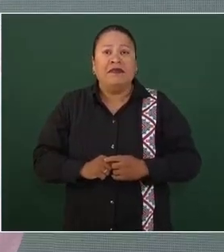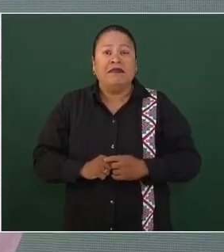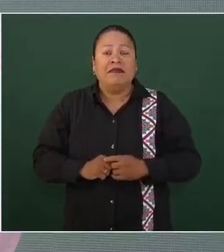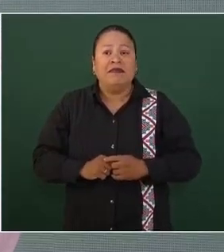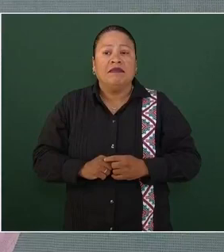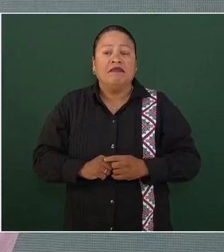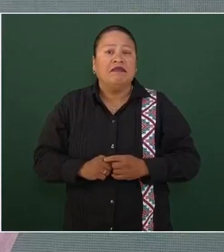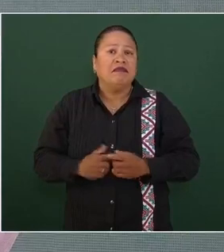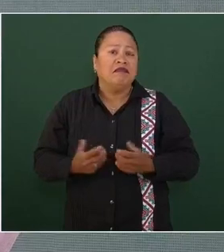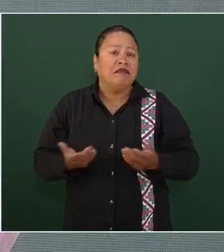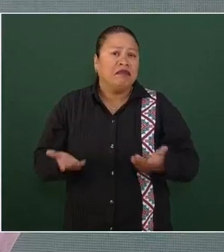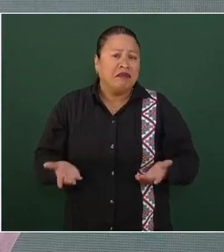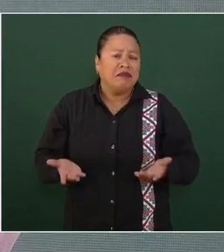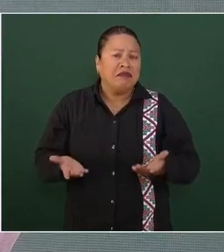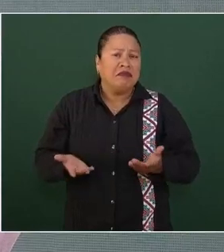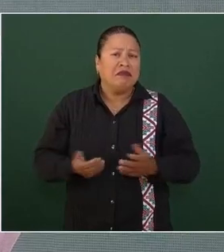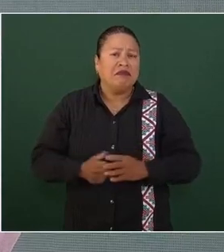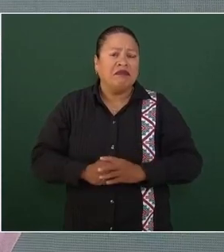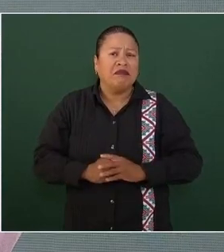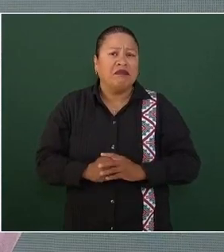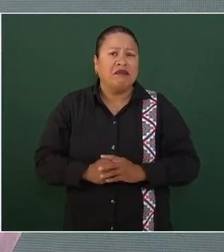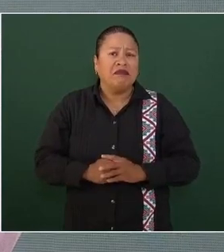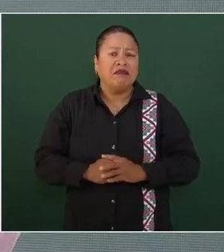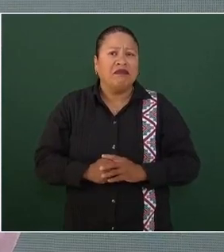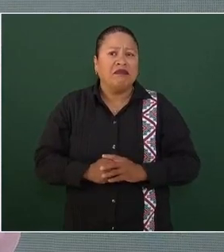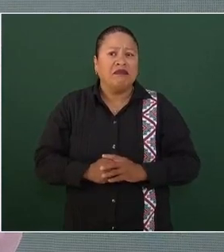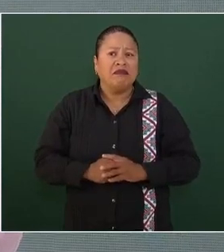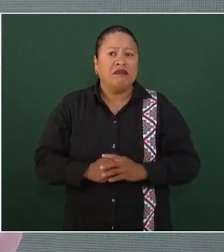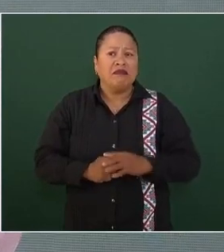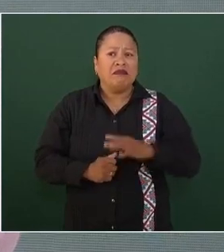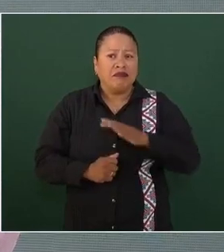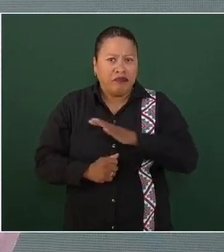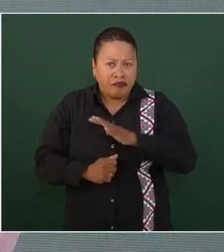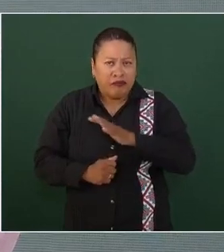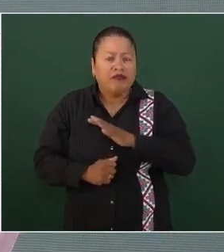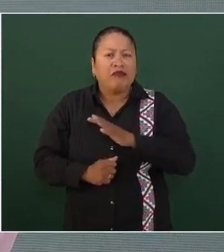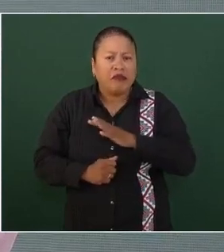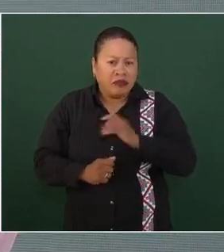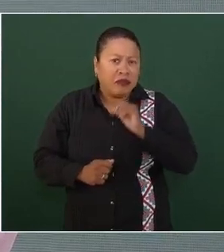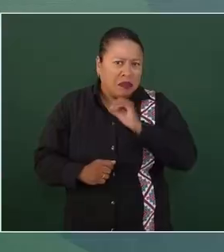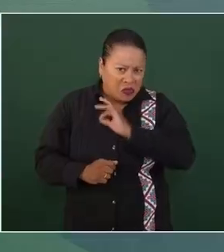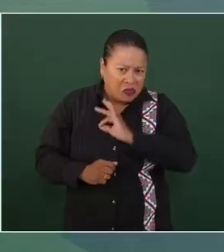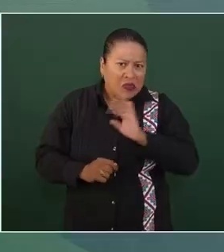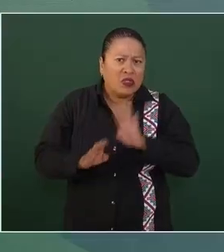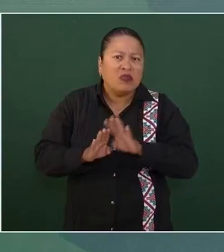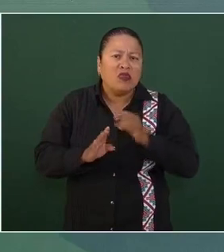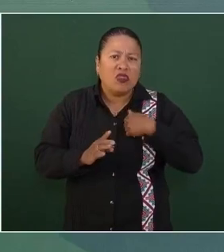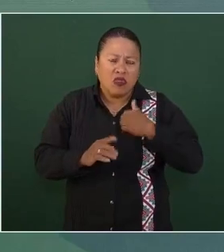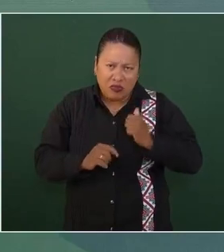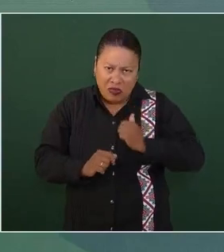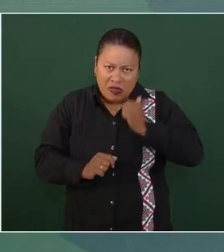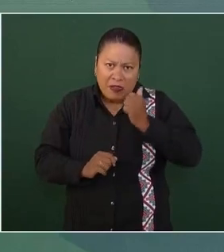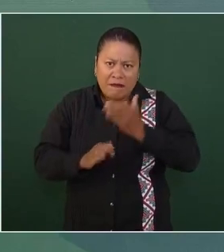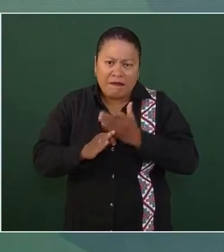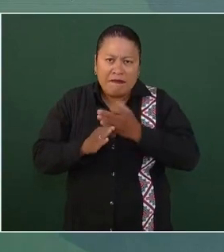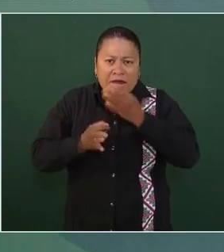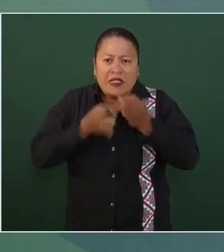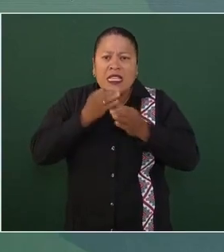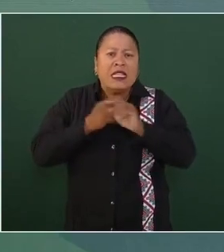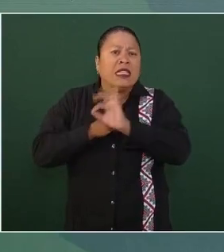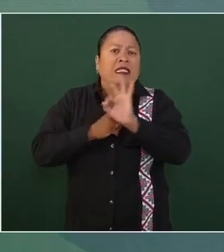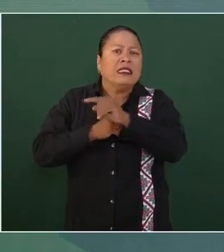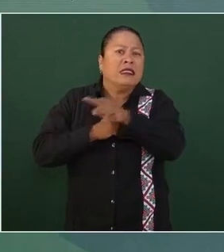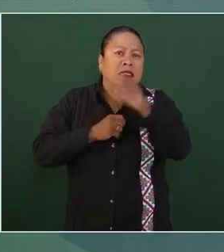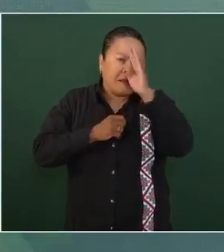de que también aprovecho para decirlo porque hay quienes piensan